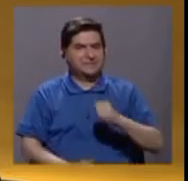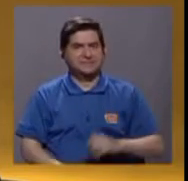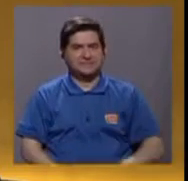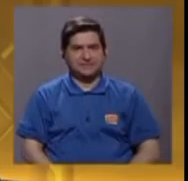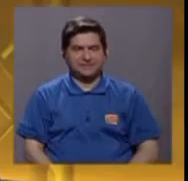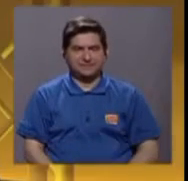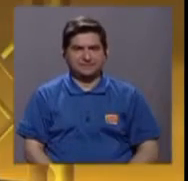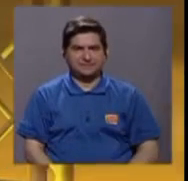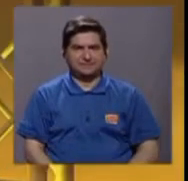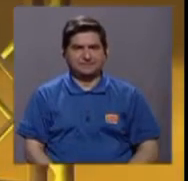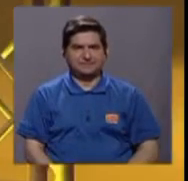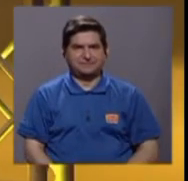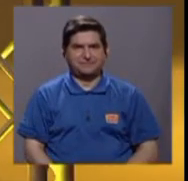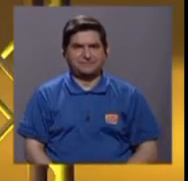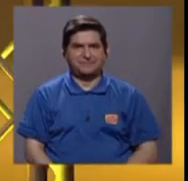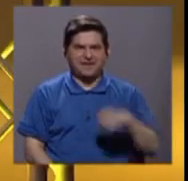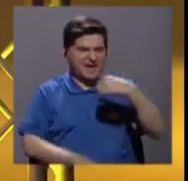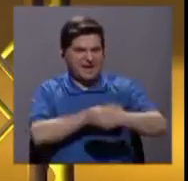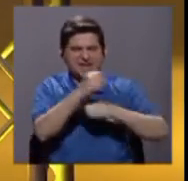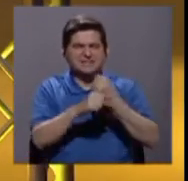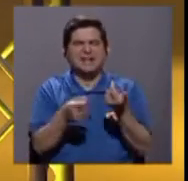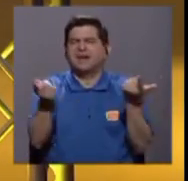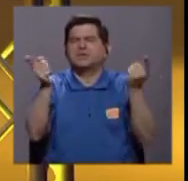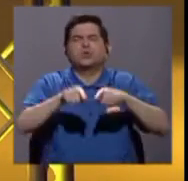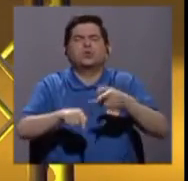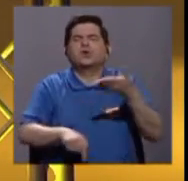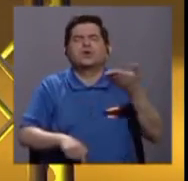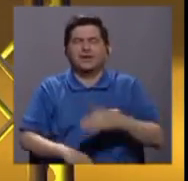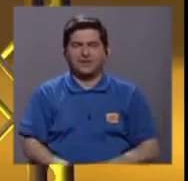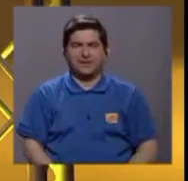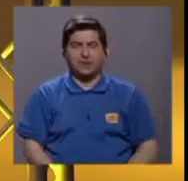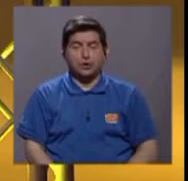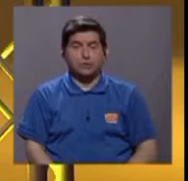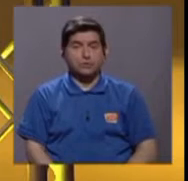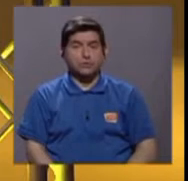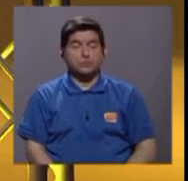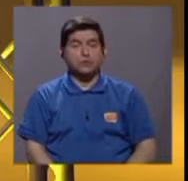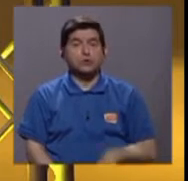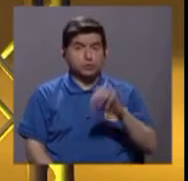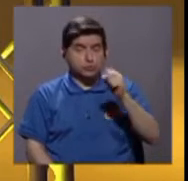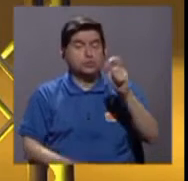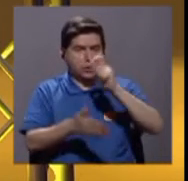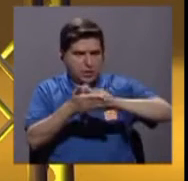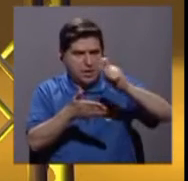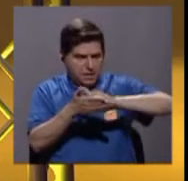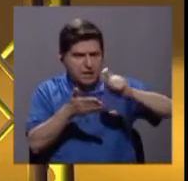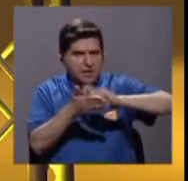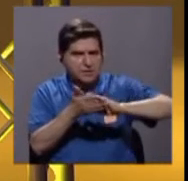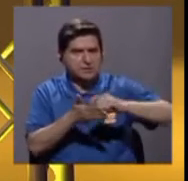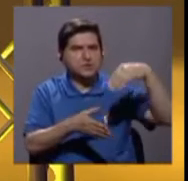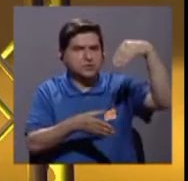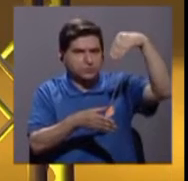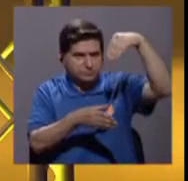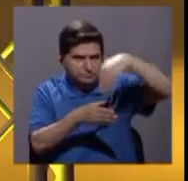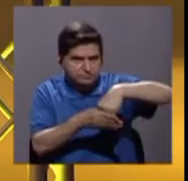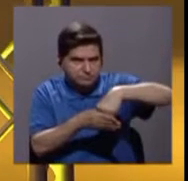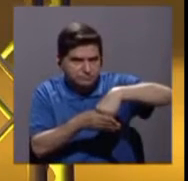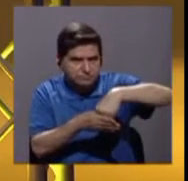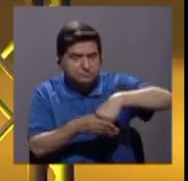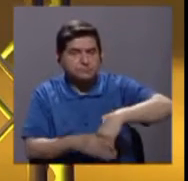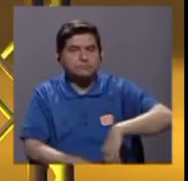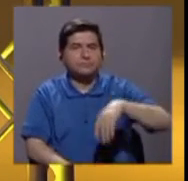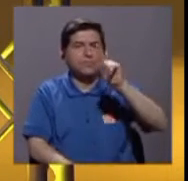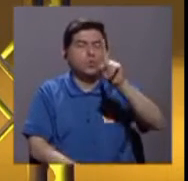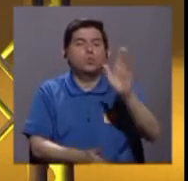¿Qué pasó este año respecto a ese? Claro, la memoria la memoria incluyó